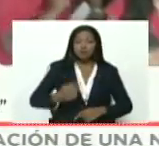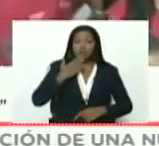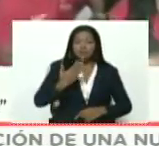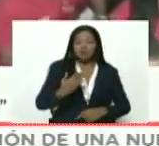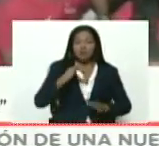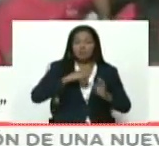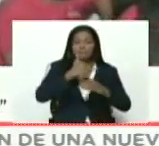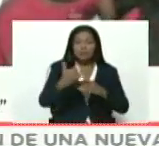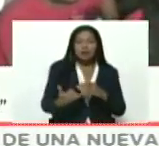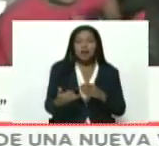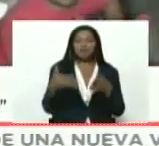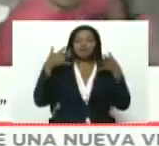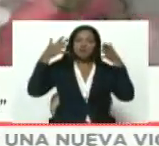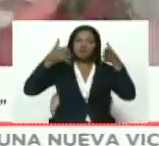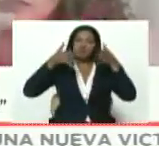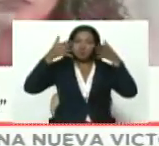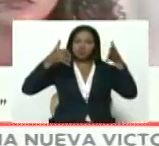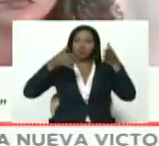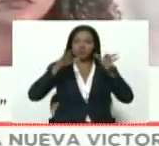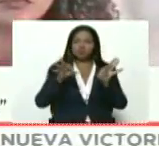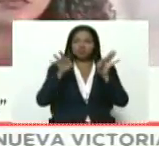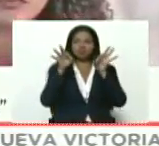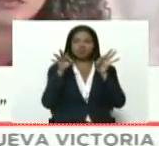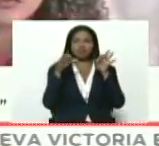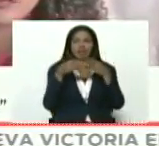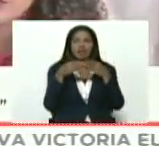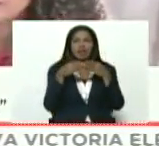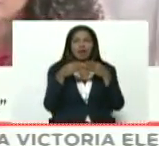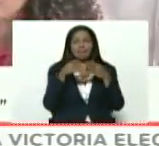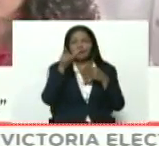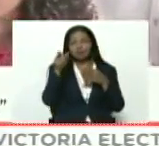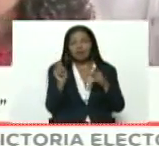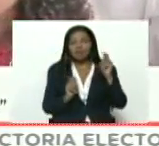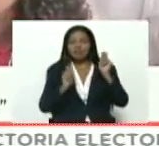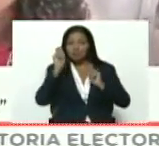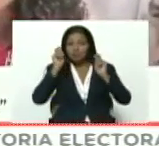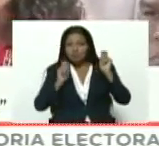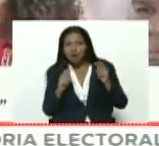plan de formación especial para los legisladores,